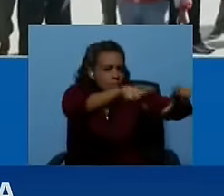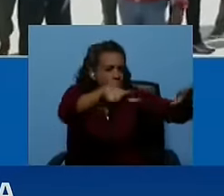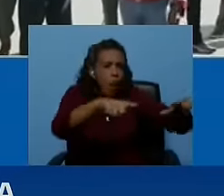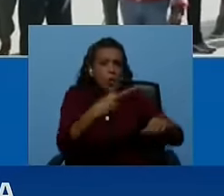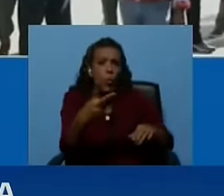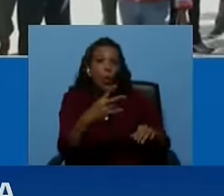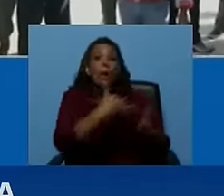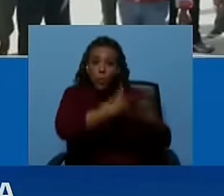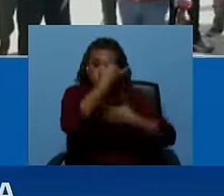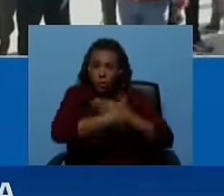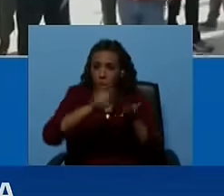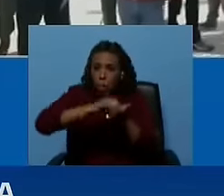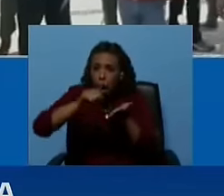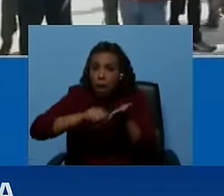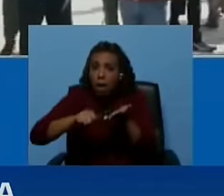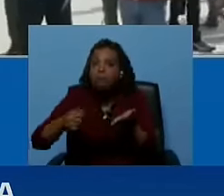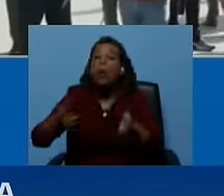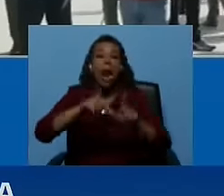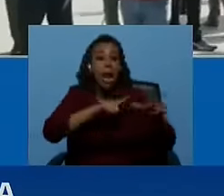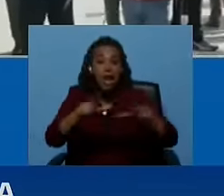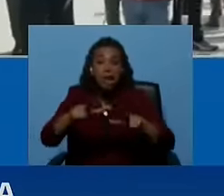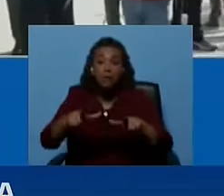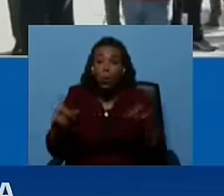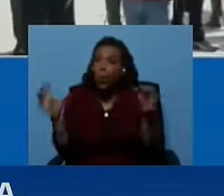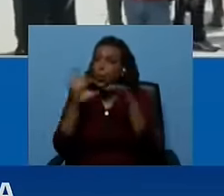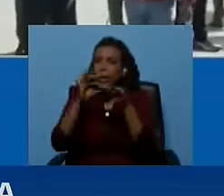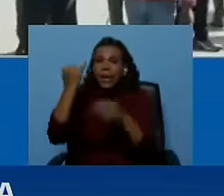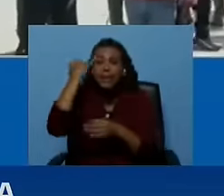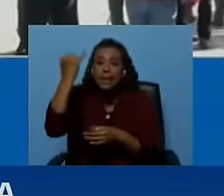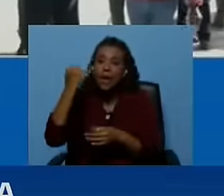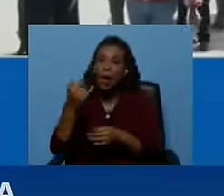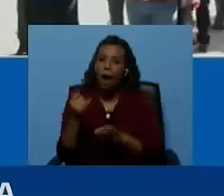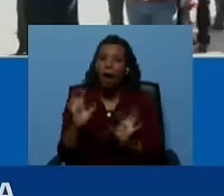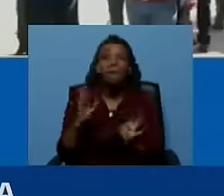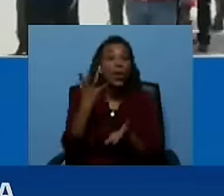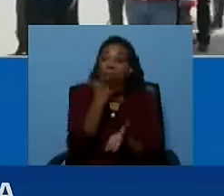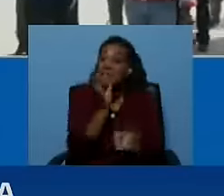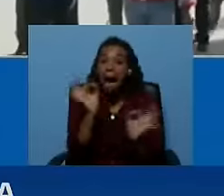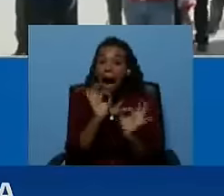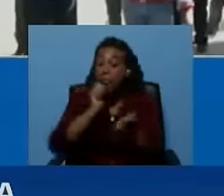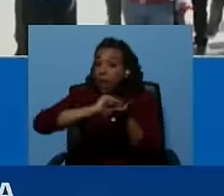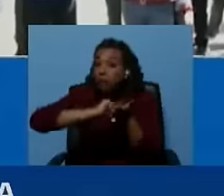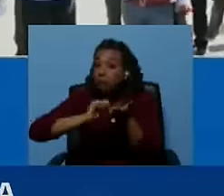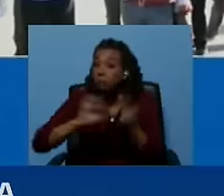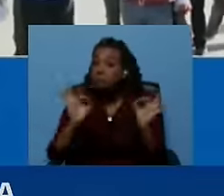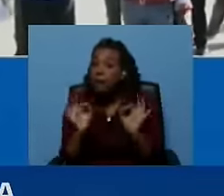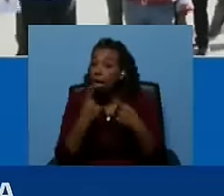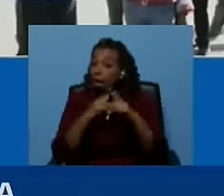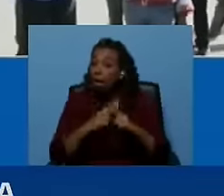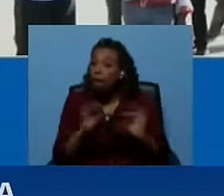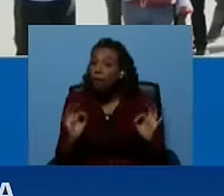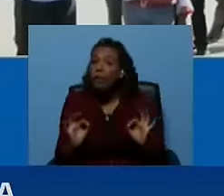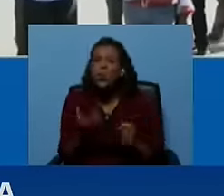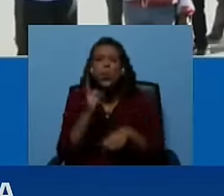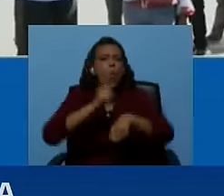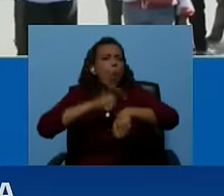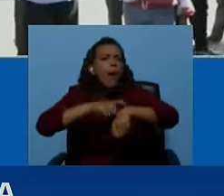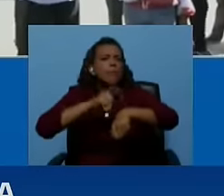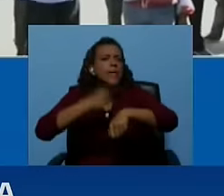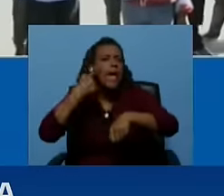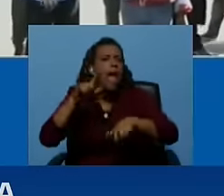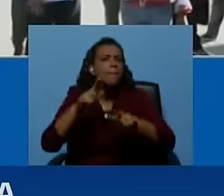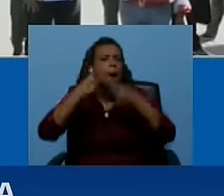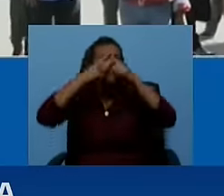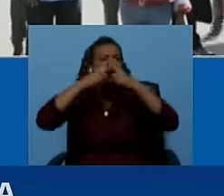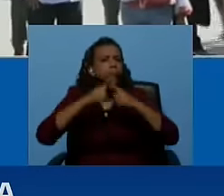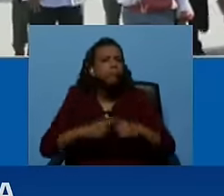cuadras y quién es el proyecto sí listo una idea de proyecto no una idea no tienes el cálculo todavía cuánto tiempo te echas para tener el